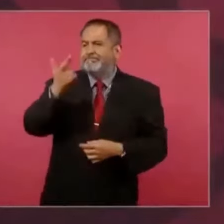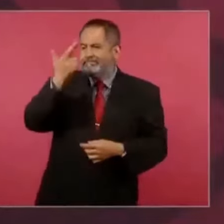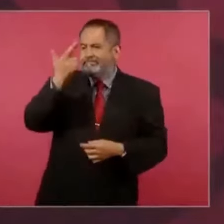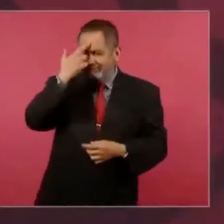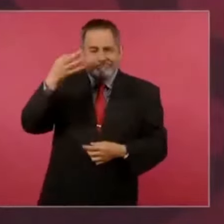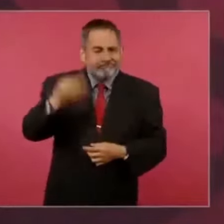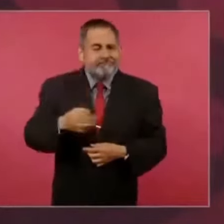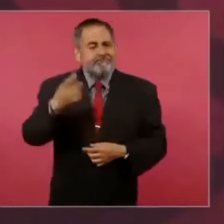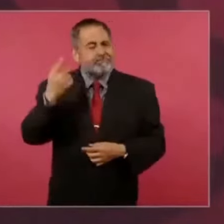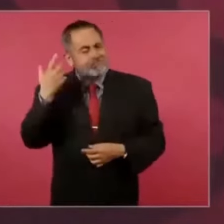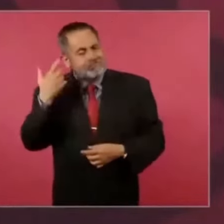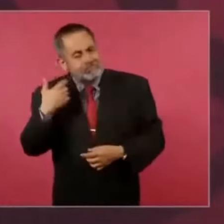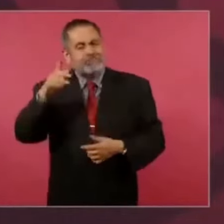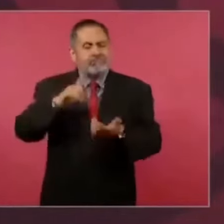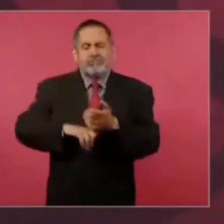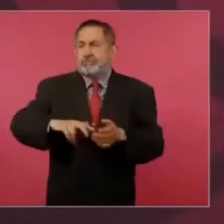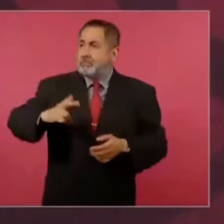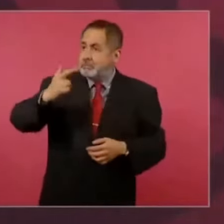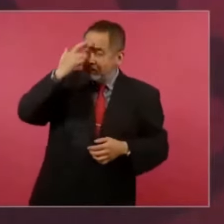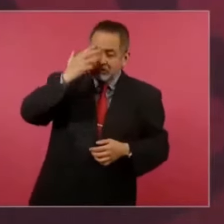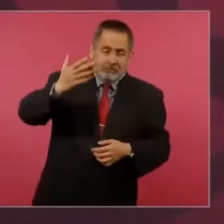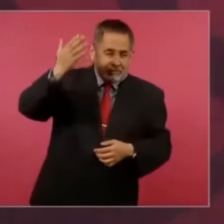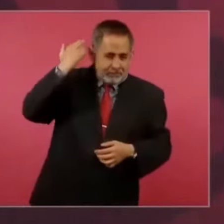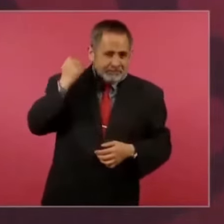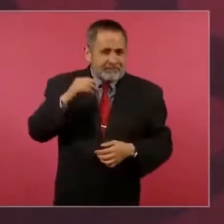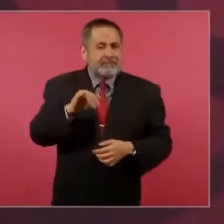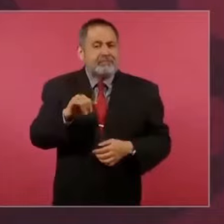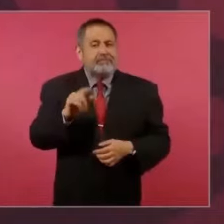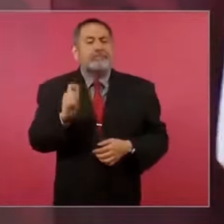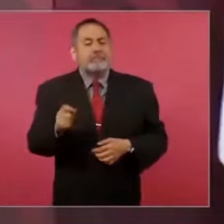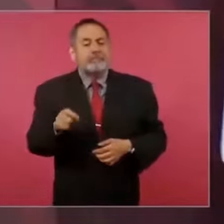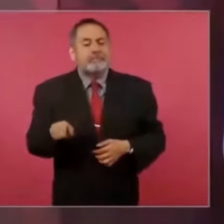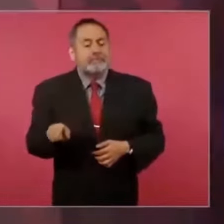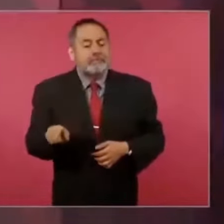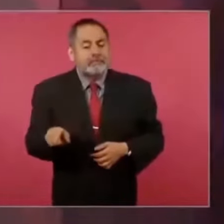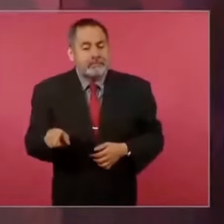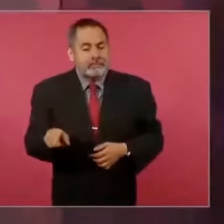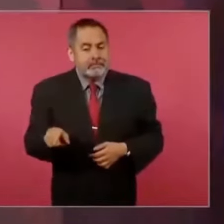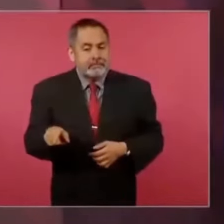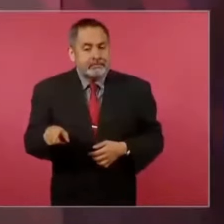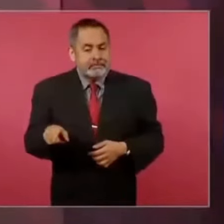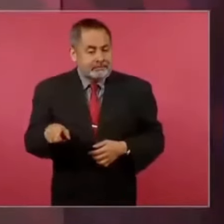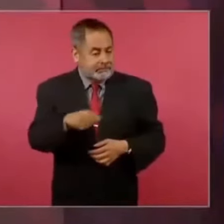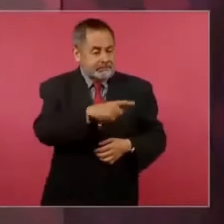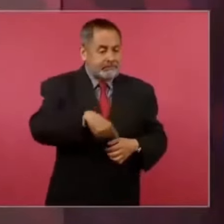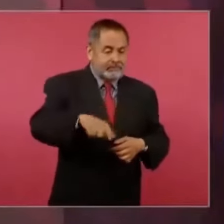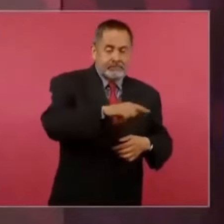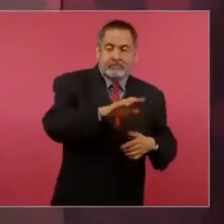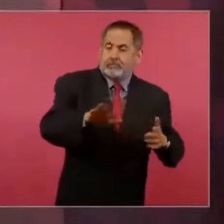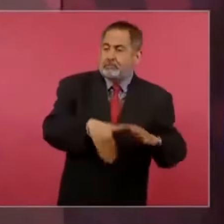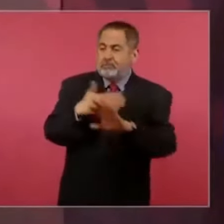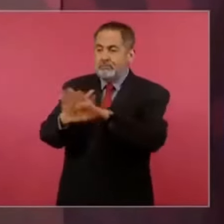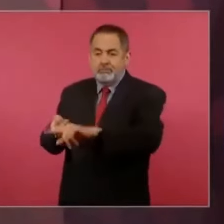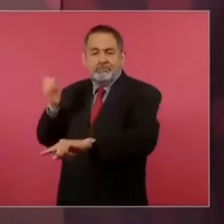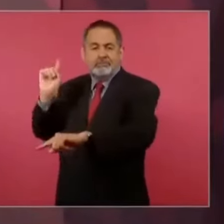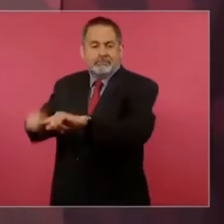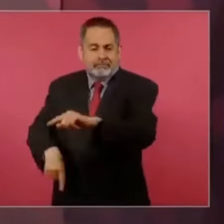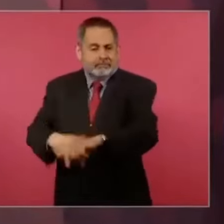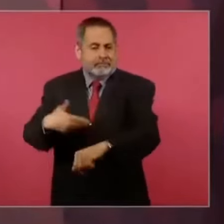de cuando en vísperas del golpe y del asesinato